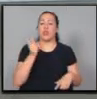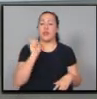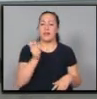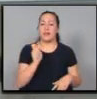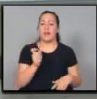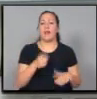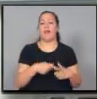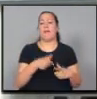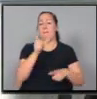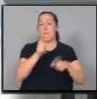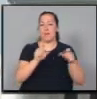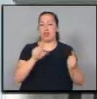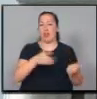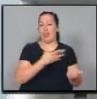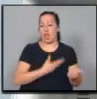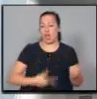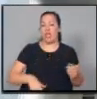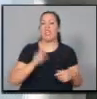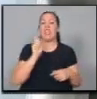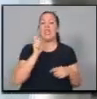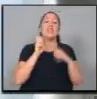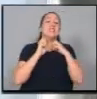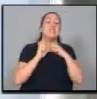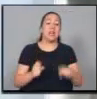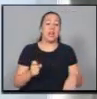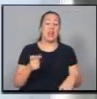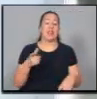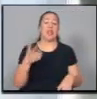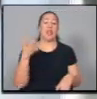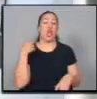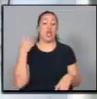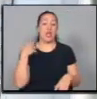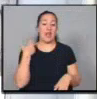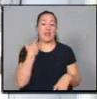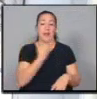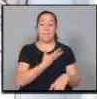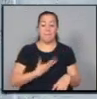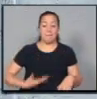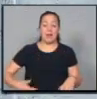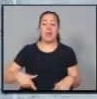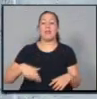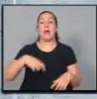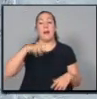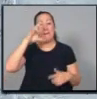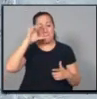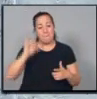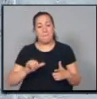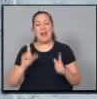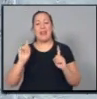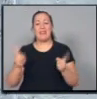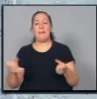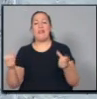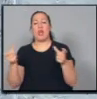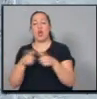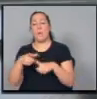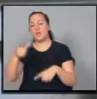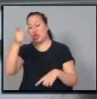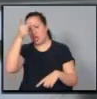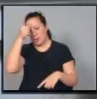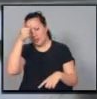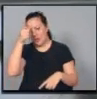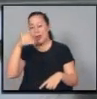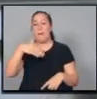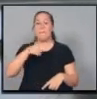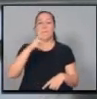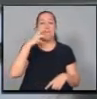gente del gobierno, sobre todo el secretario general de la presidencia, Fernando de Andrés, Armando Pérez, de la Comisión Normalizadora, Fernando Marín,